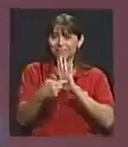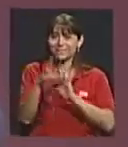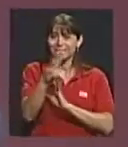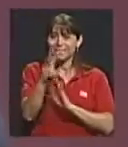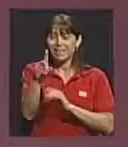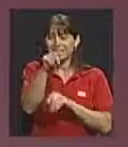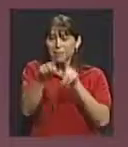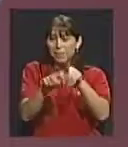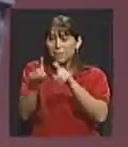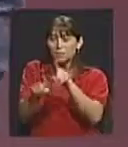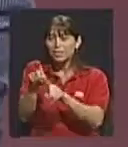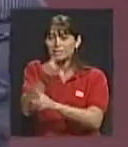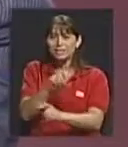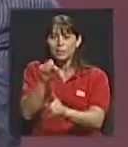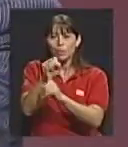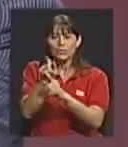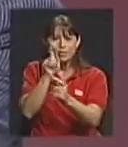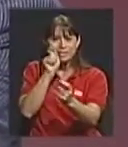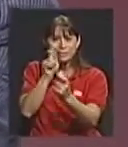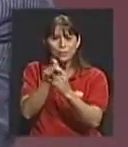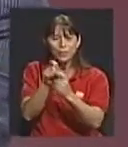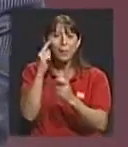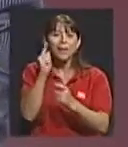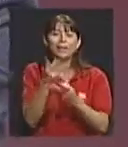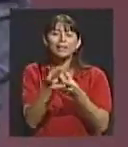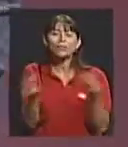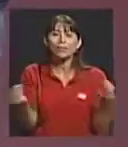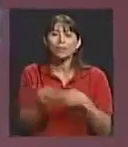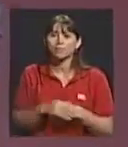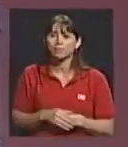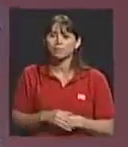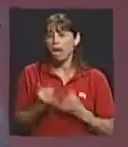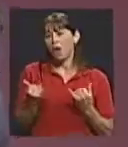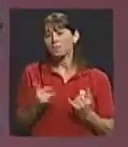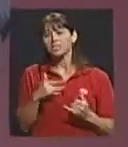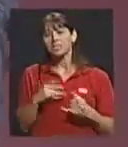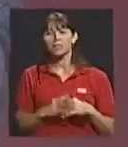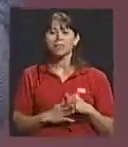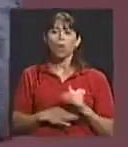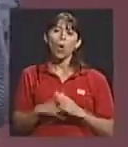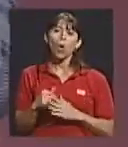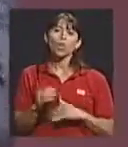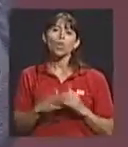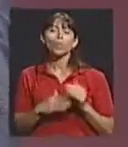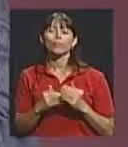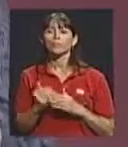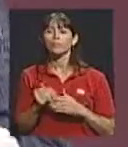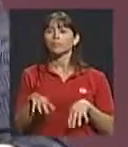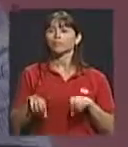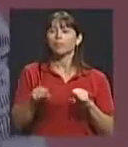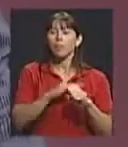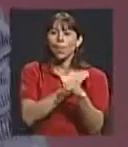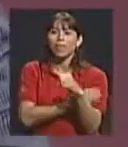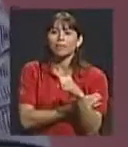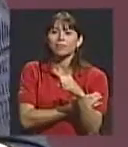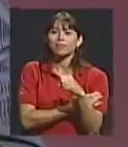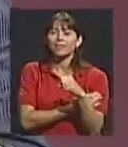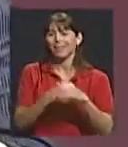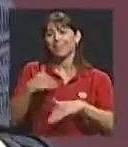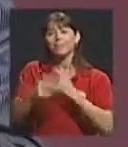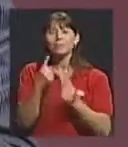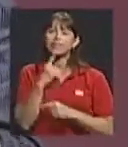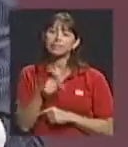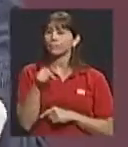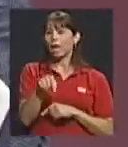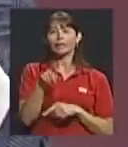situaciones para que resuelvan se ha hecho como muy cómodo decir llegar al poder y después decir esto es ingobernable hay que